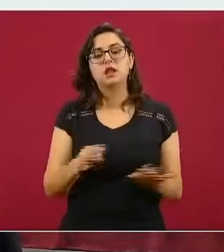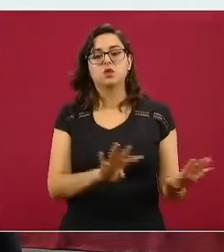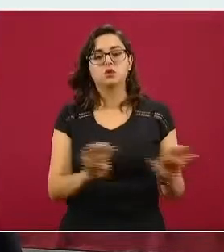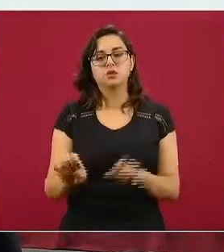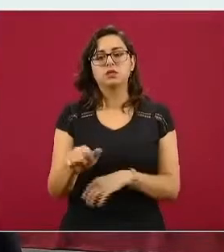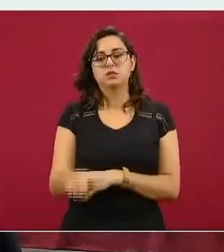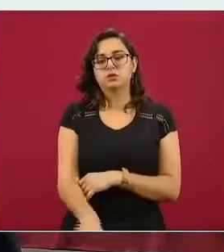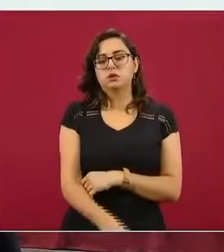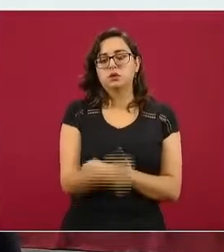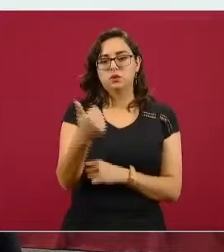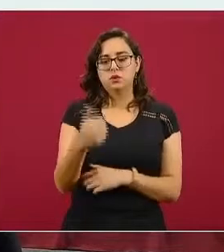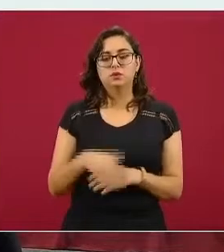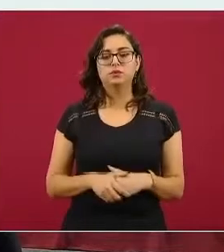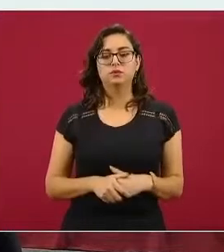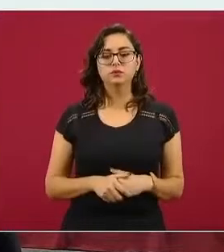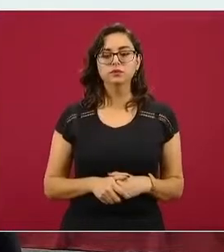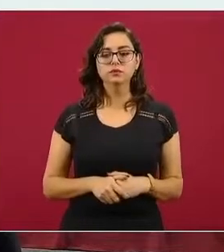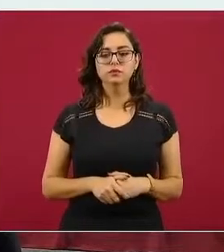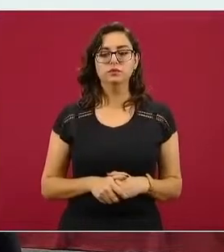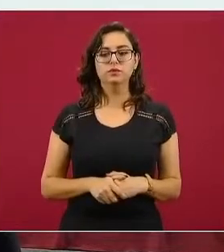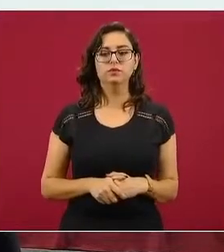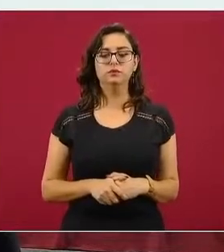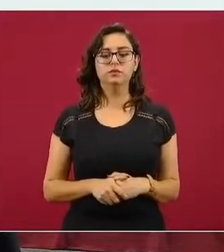te atiendan. Hay que recordar,